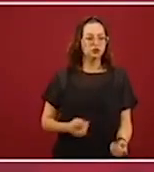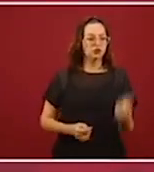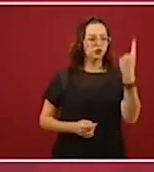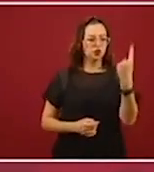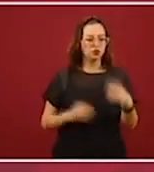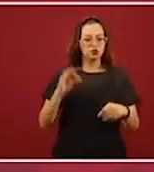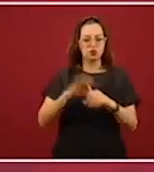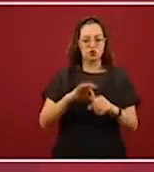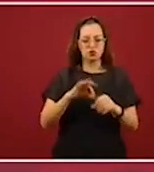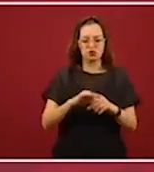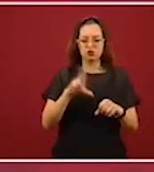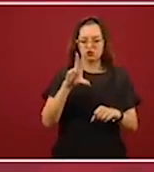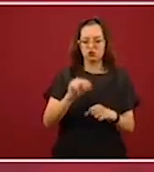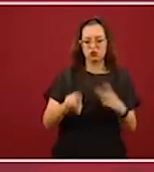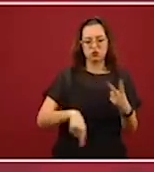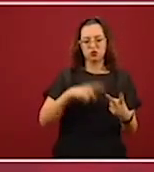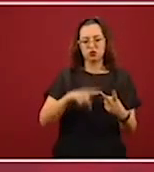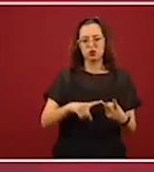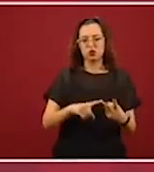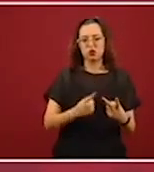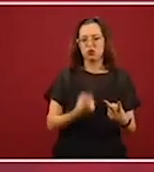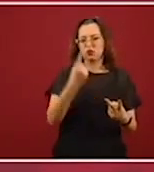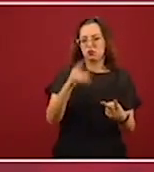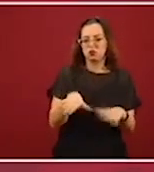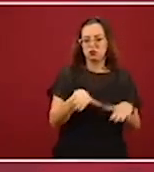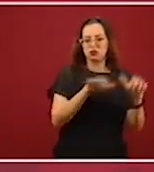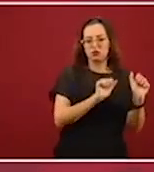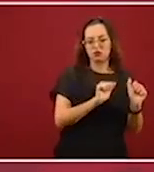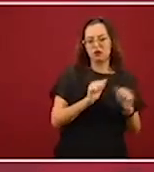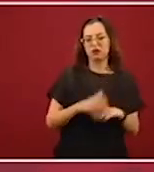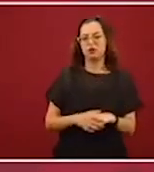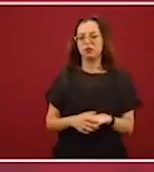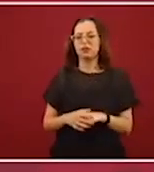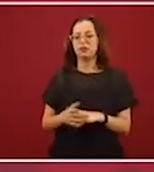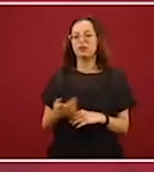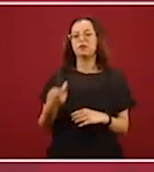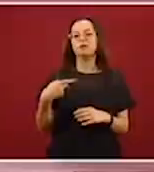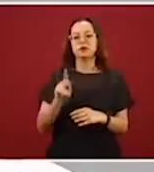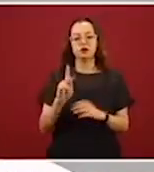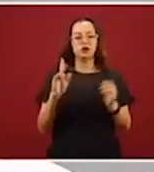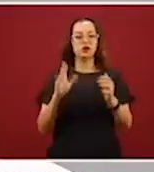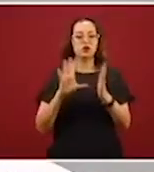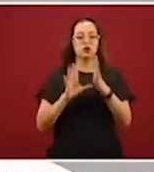abstención, la reforma al artículo cuarto constitucional